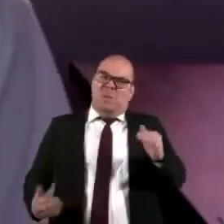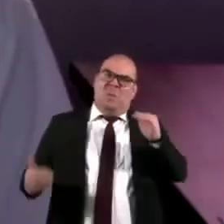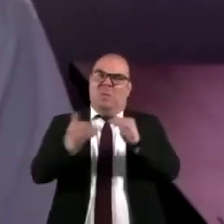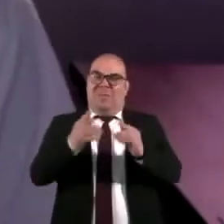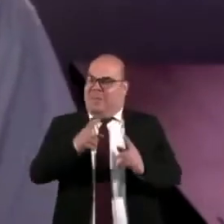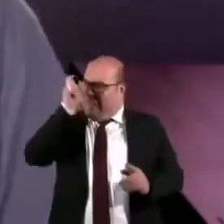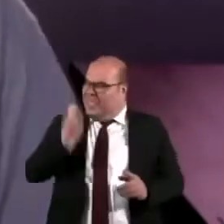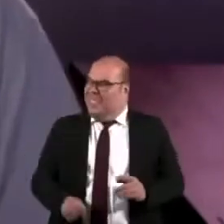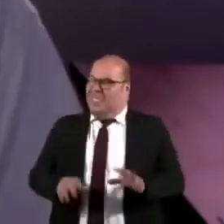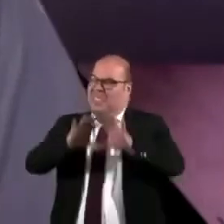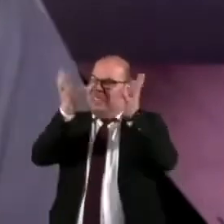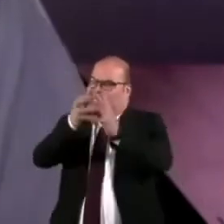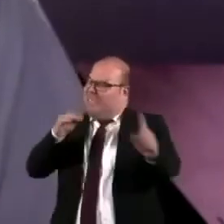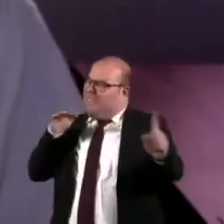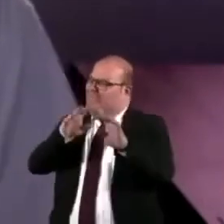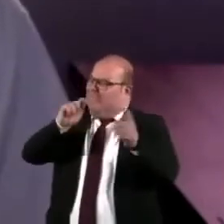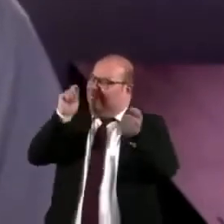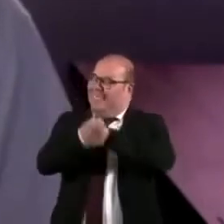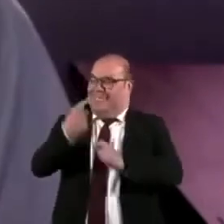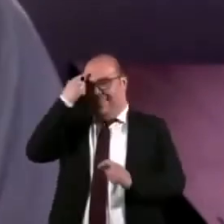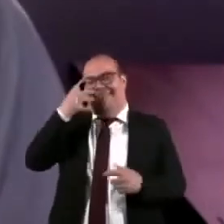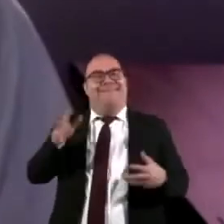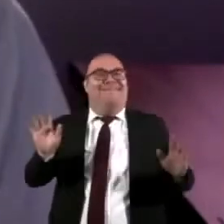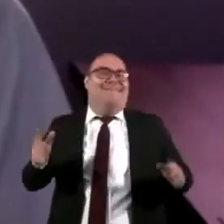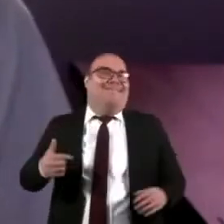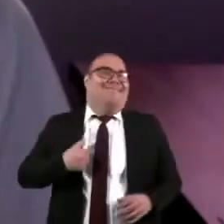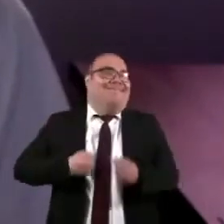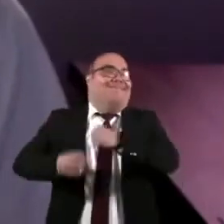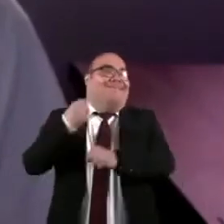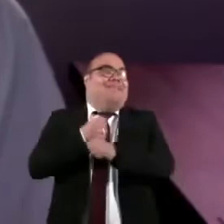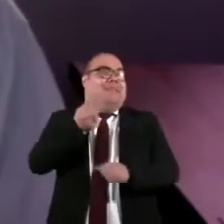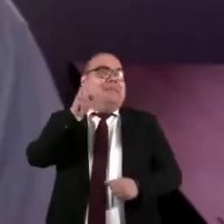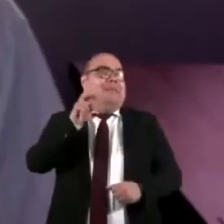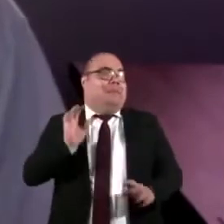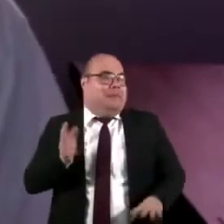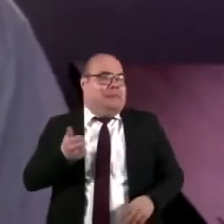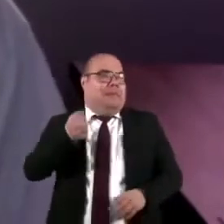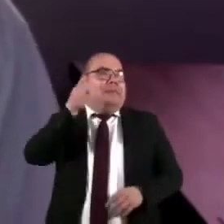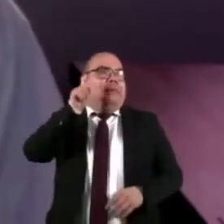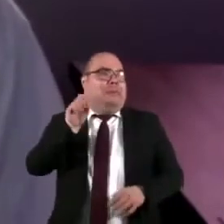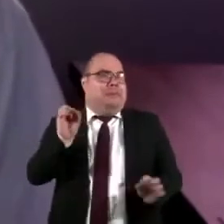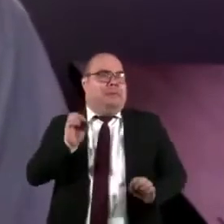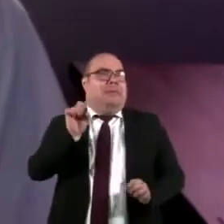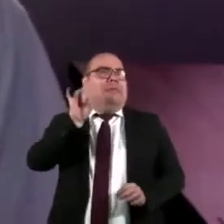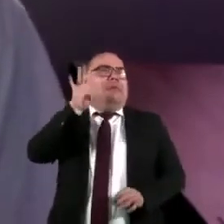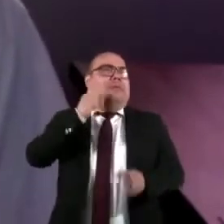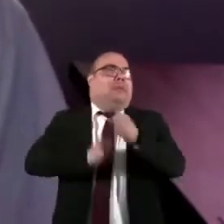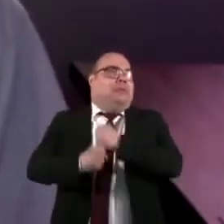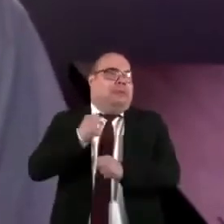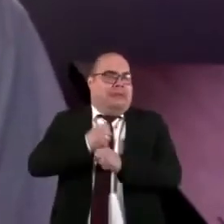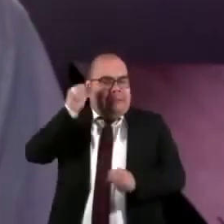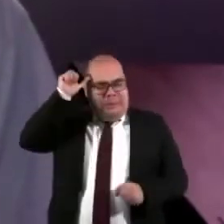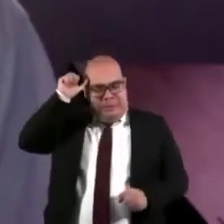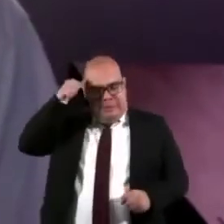por cambiar el mundo, para decirlo, en esa época uno con 17 años, 16 años, 15 años,